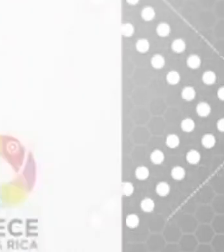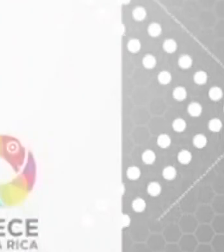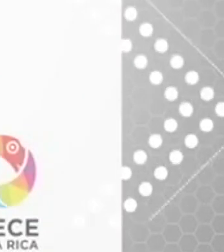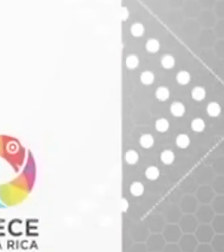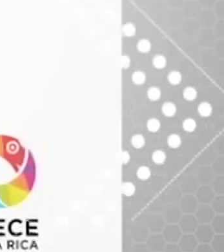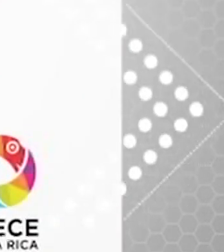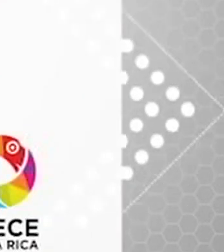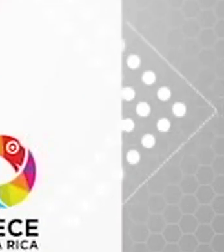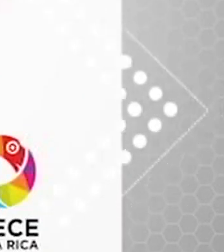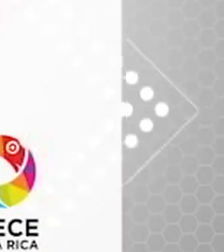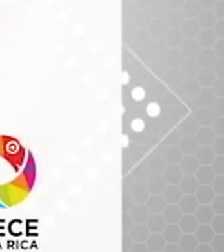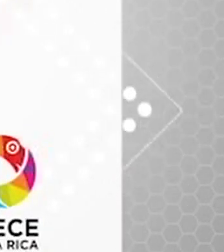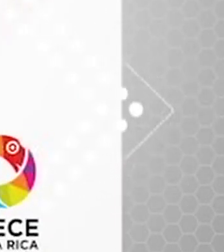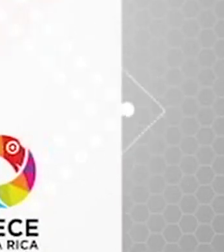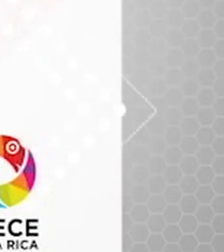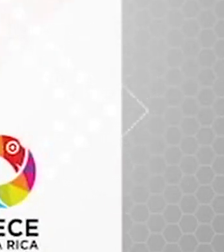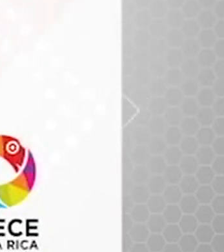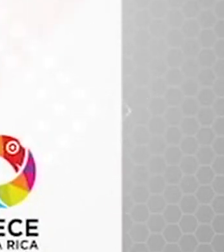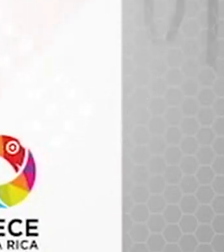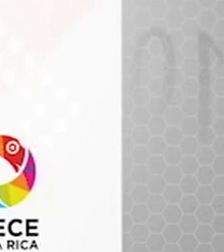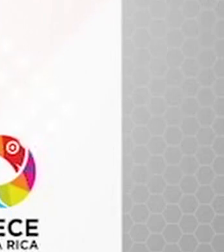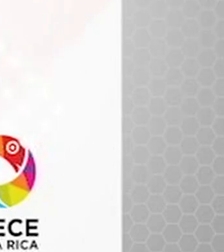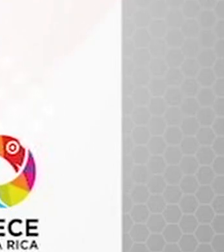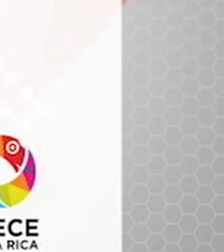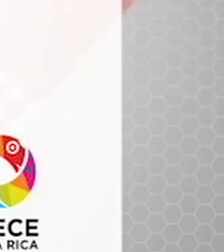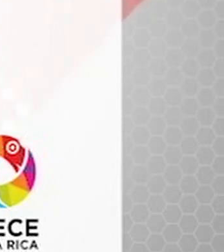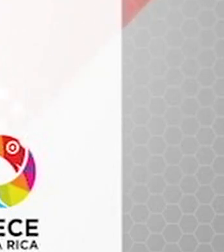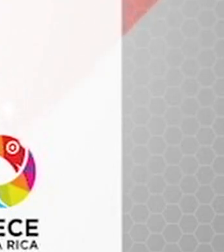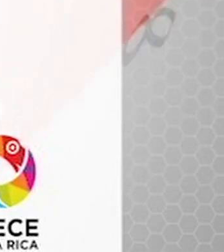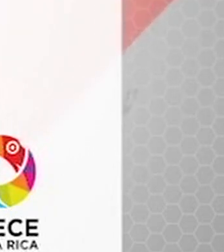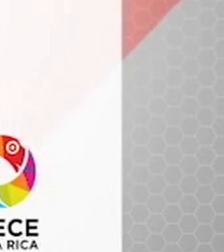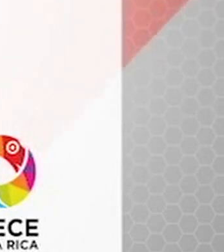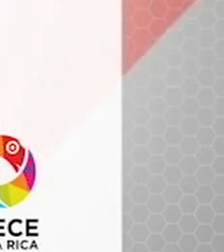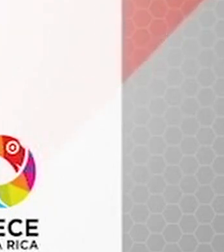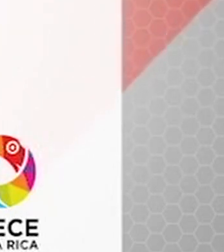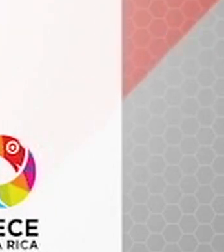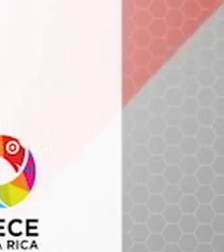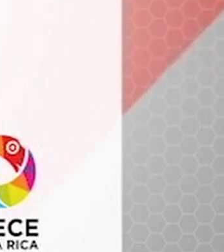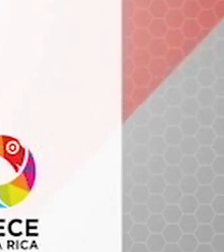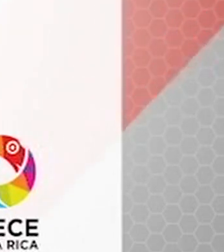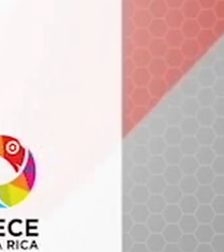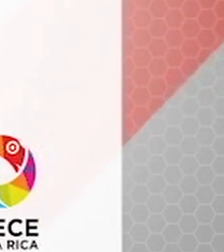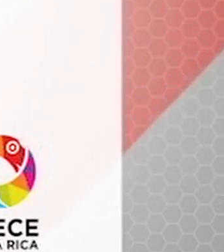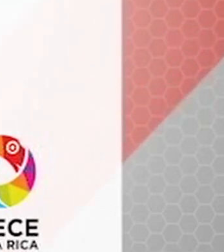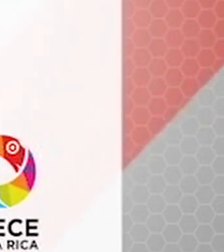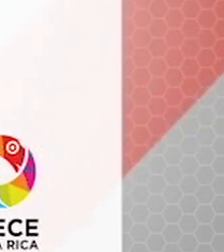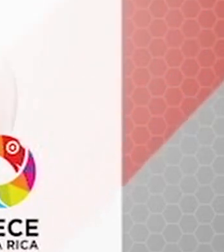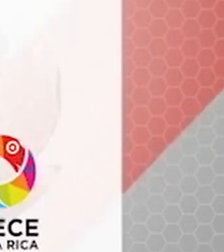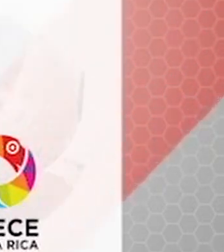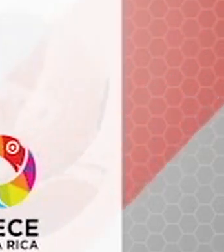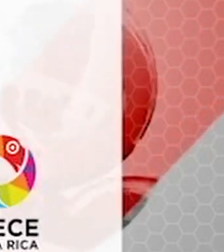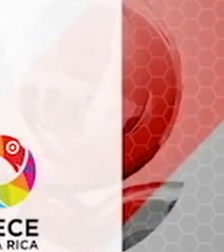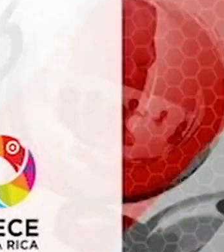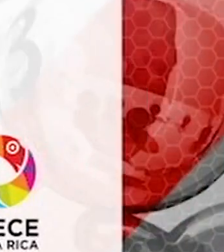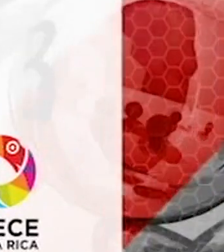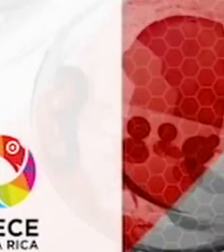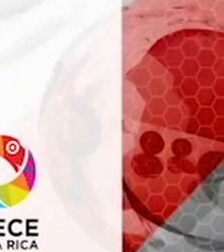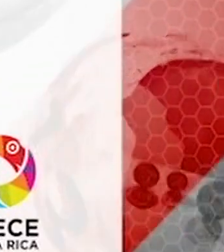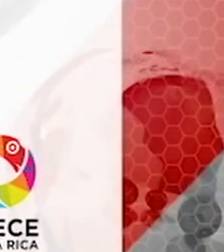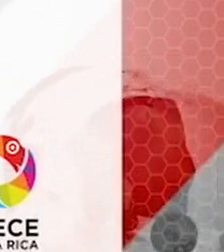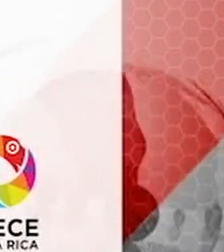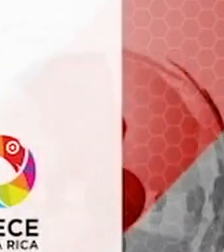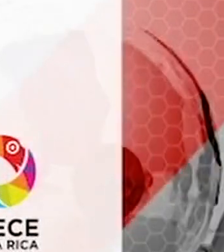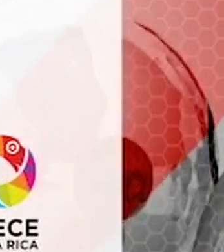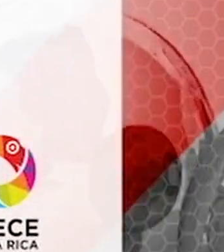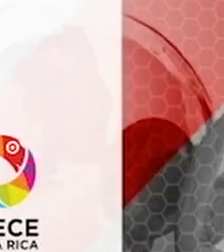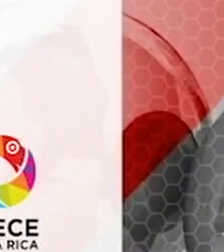los sorteos de Lotería Popular y Nacional a 13 Costa Rica Televisión. Véanos el viernes 8, viernes 15, martes